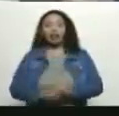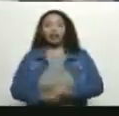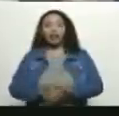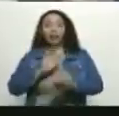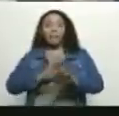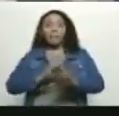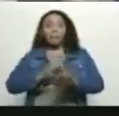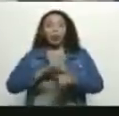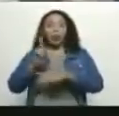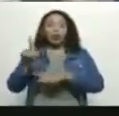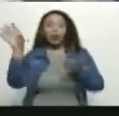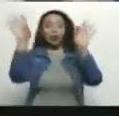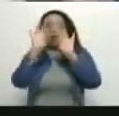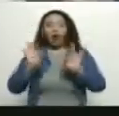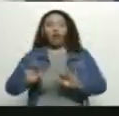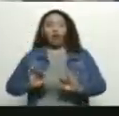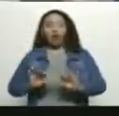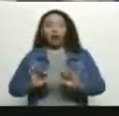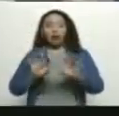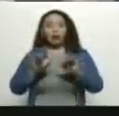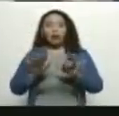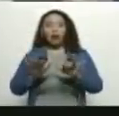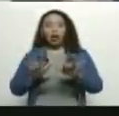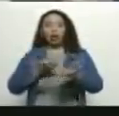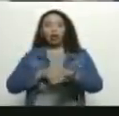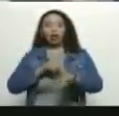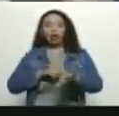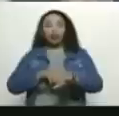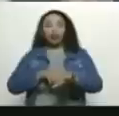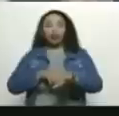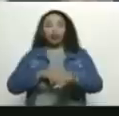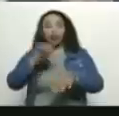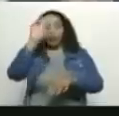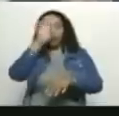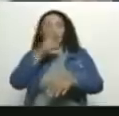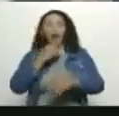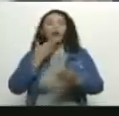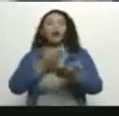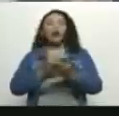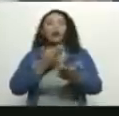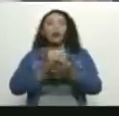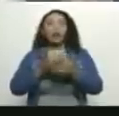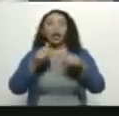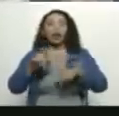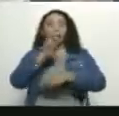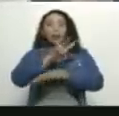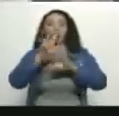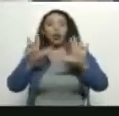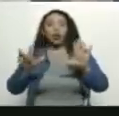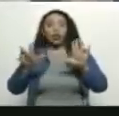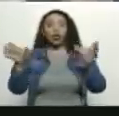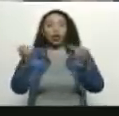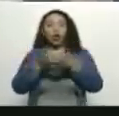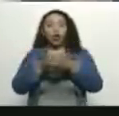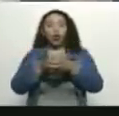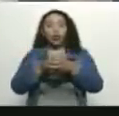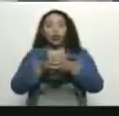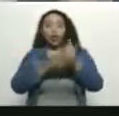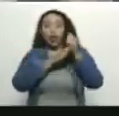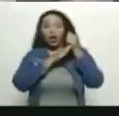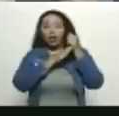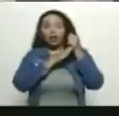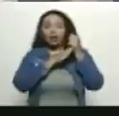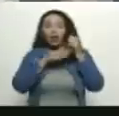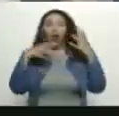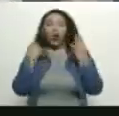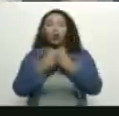ello, de manera acertada, la Secretaría Pro Tempore de la República Dominicana propone en esta 28ª cumbre el lema Juntos